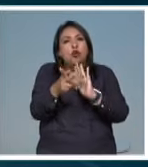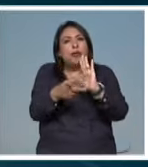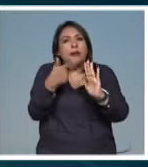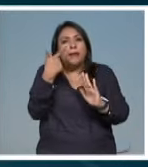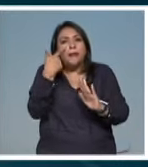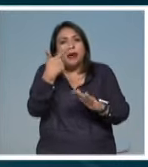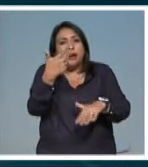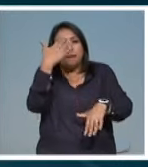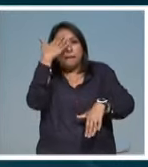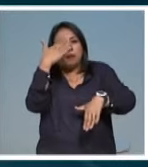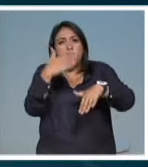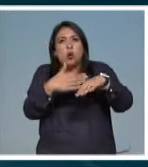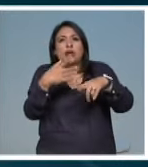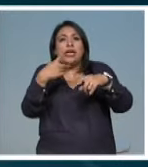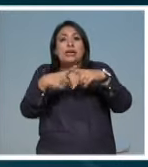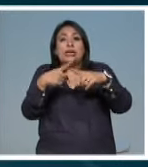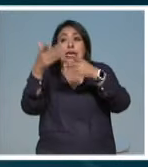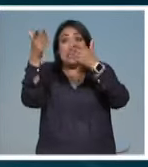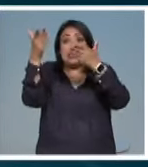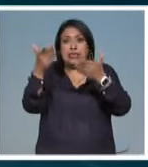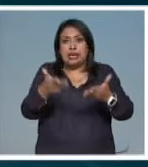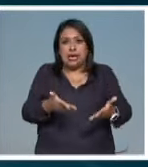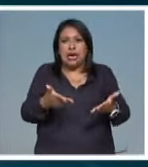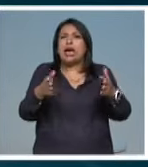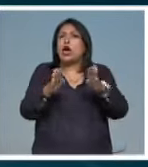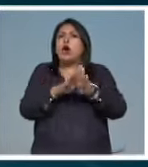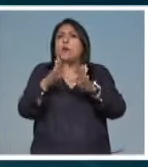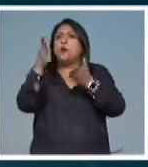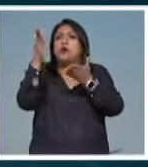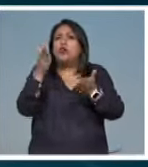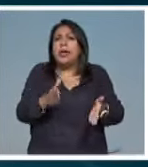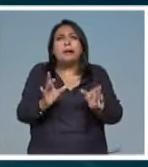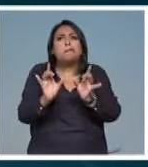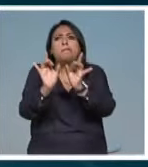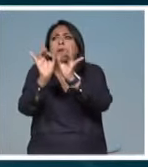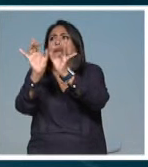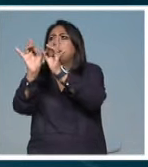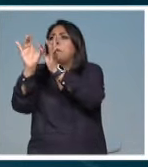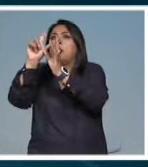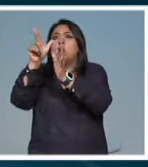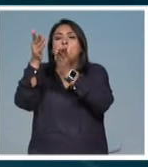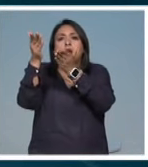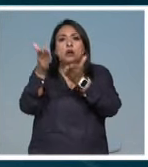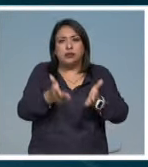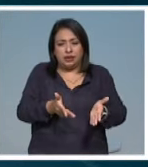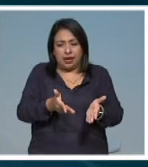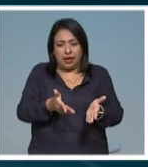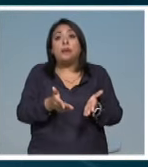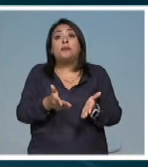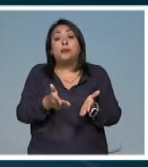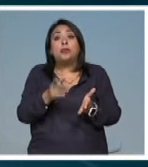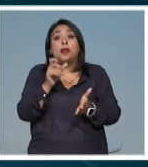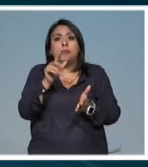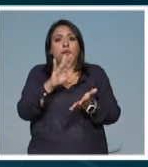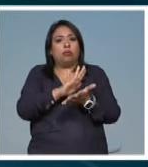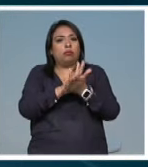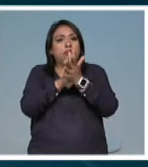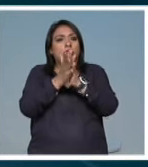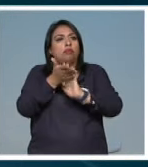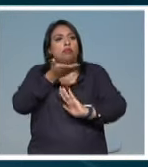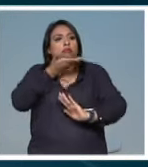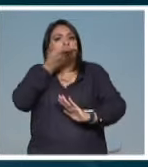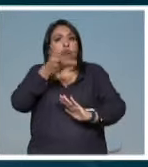la memoria de los que llegaron, cómo llegaron, en qué circunstancias llegaron, cómo se adecuaron al